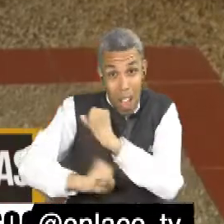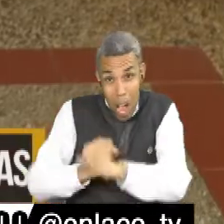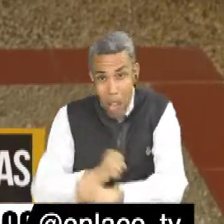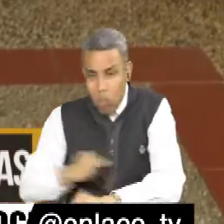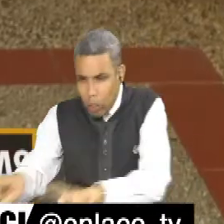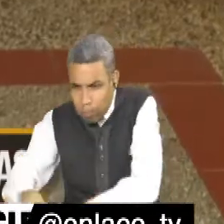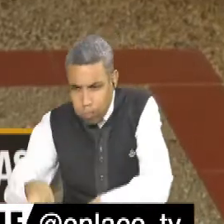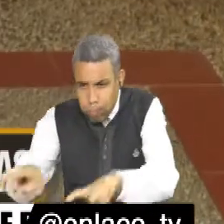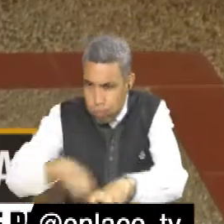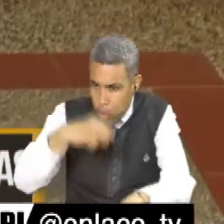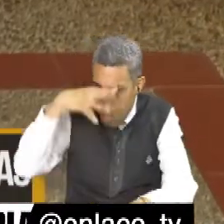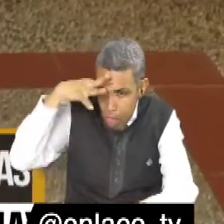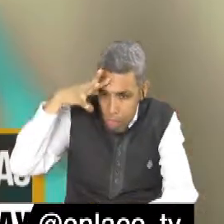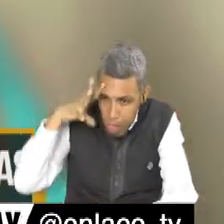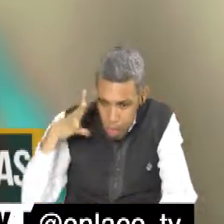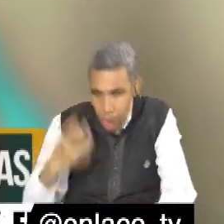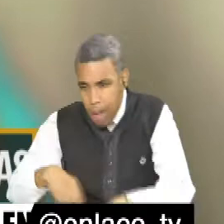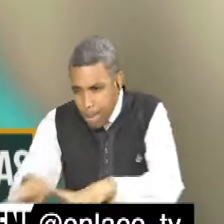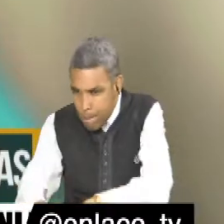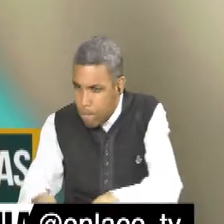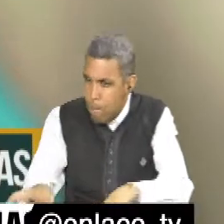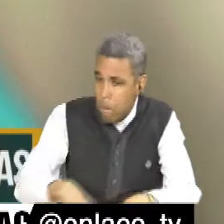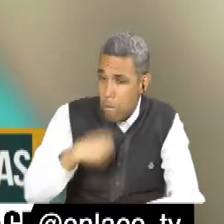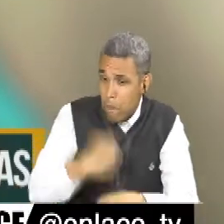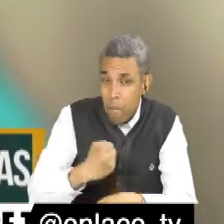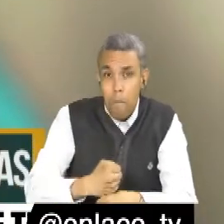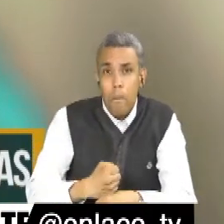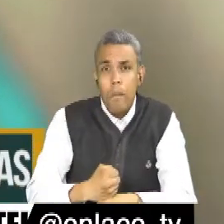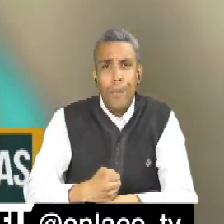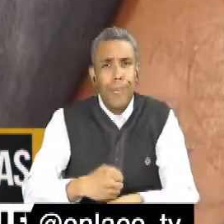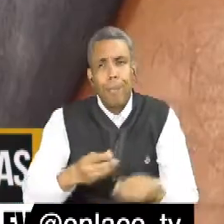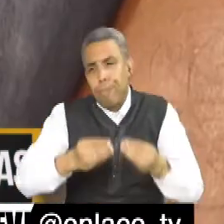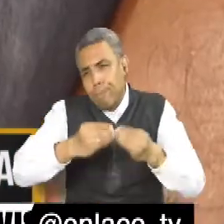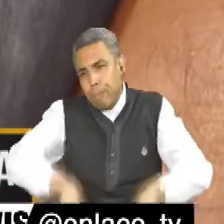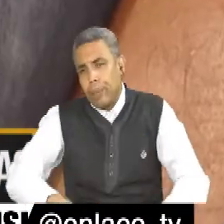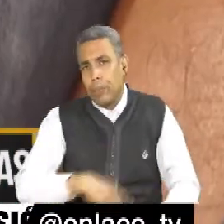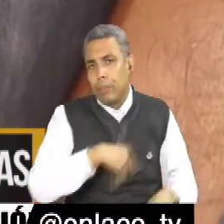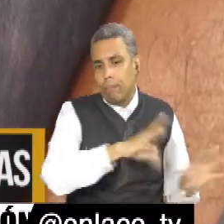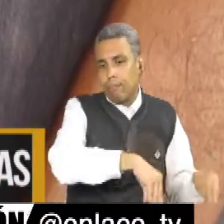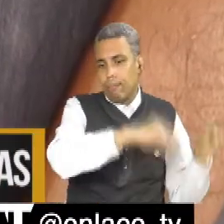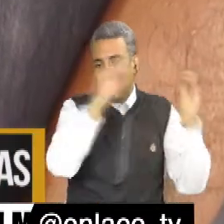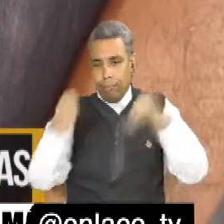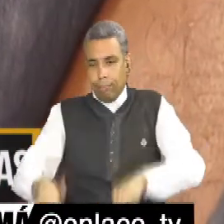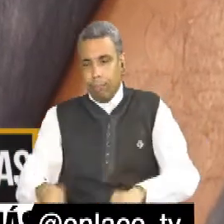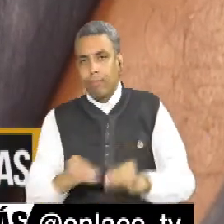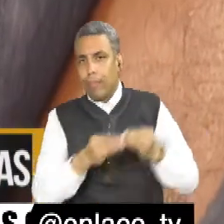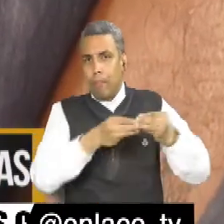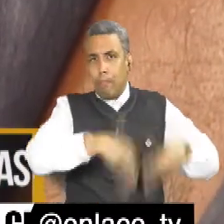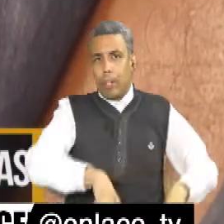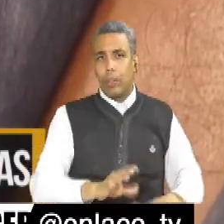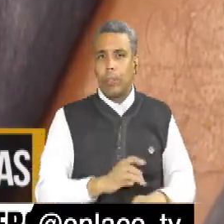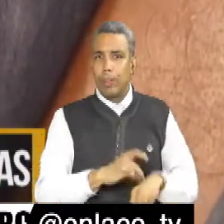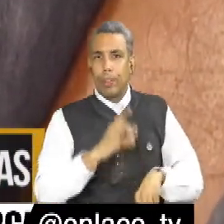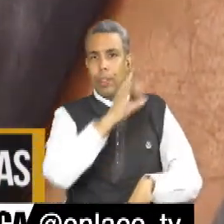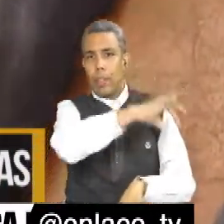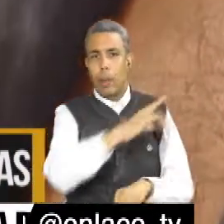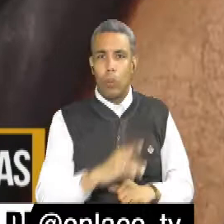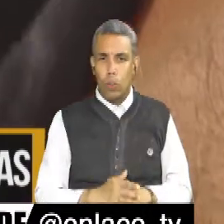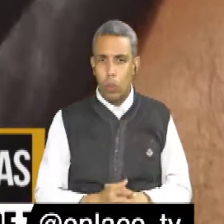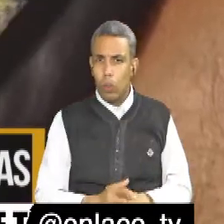población ribereña como consecuencia del accionar de los grupos armados. ¿Usted se imaginó que algún día iba a pasar una situación de esta junto con su